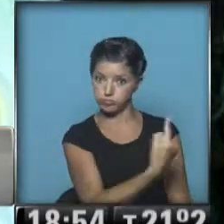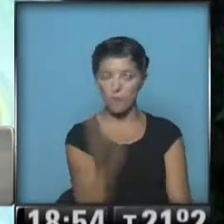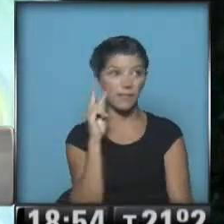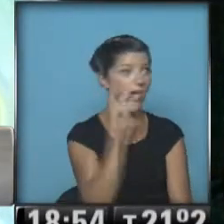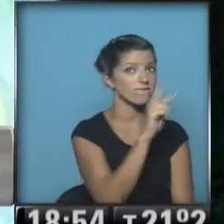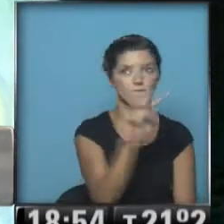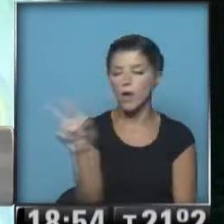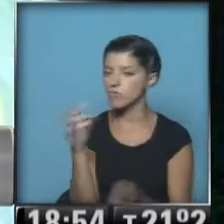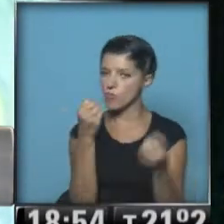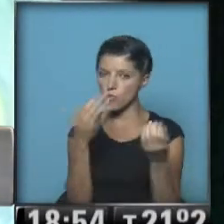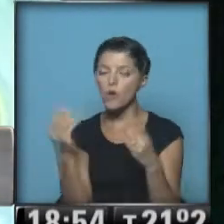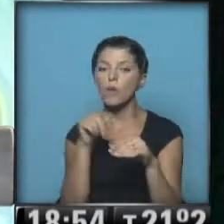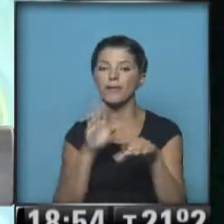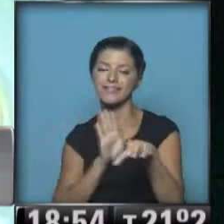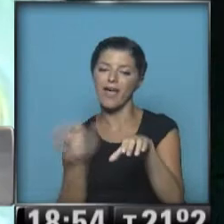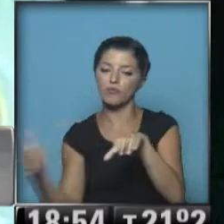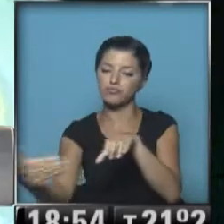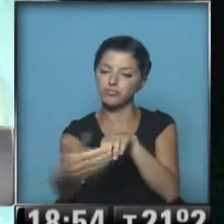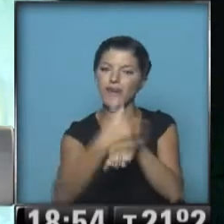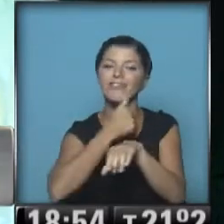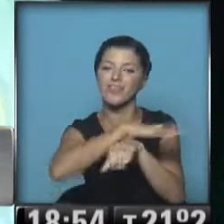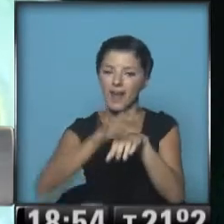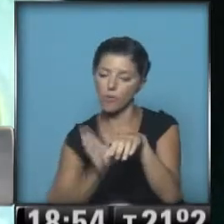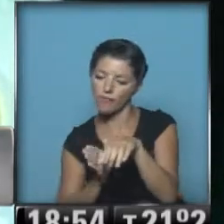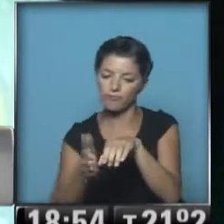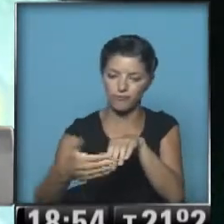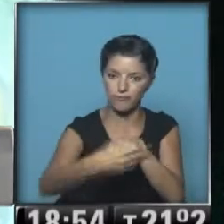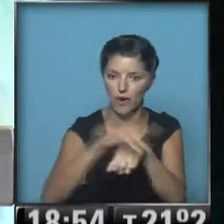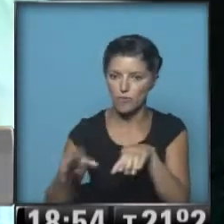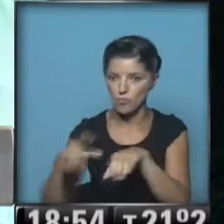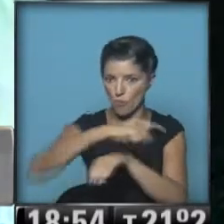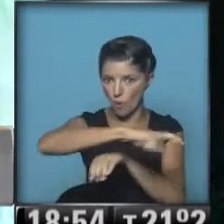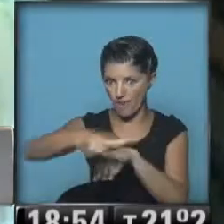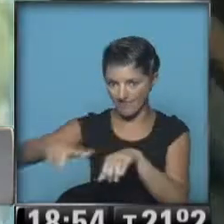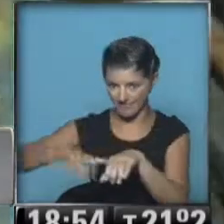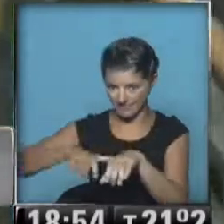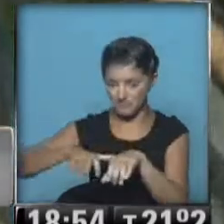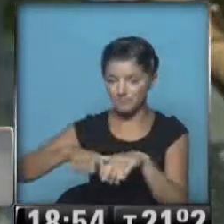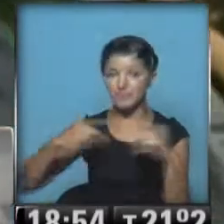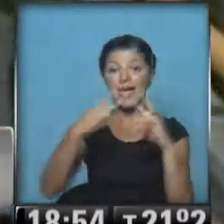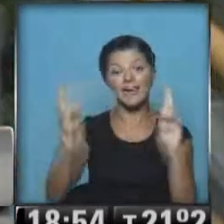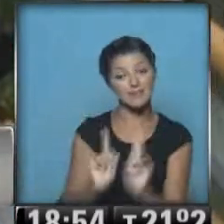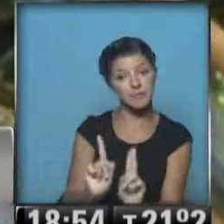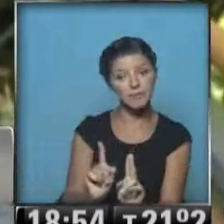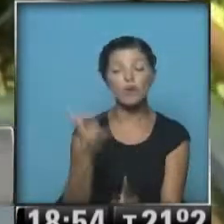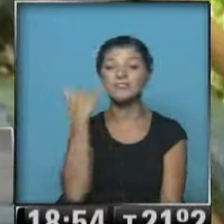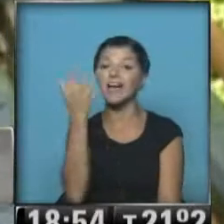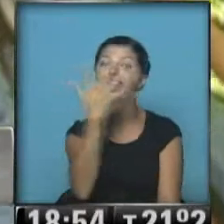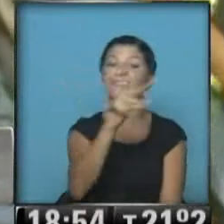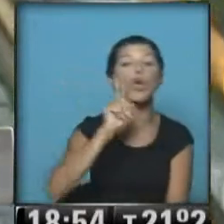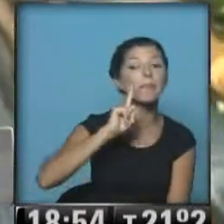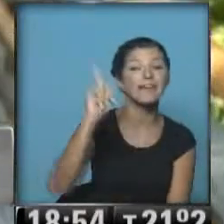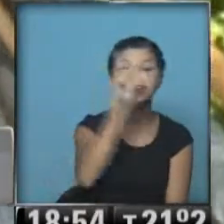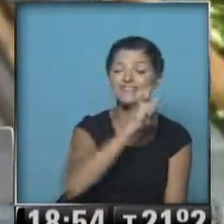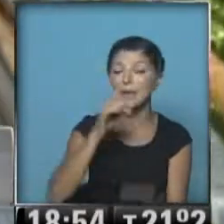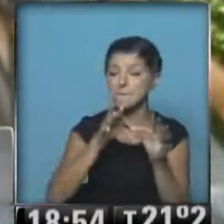espectacular porque se transita por adentro un curso de agua, de un río, de un arroyo. Ese retorno suma ya 5.100 metros de